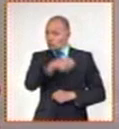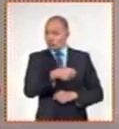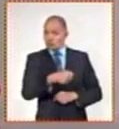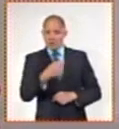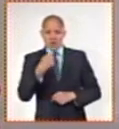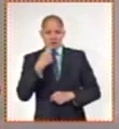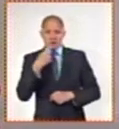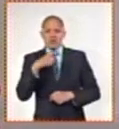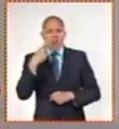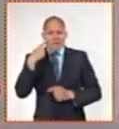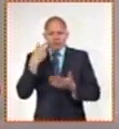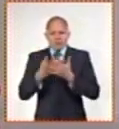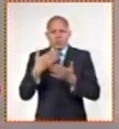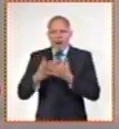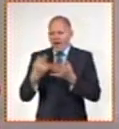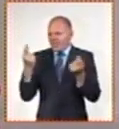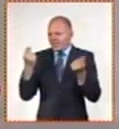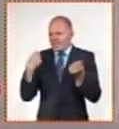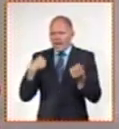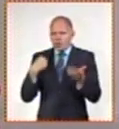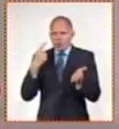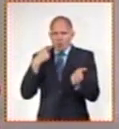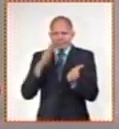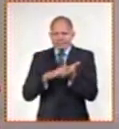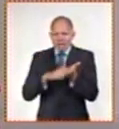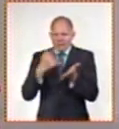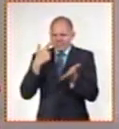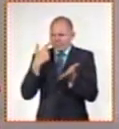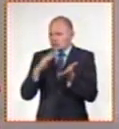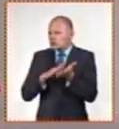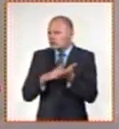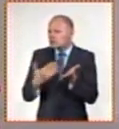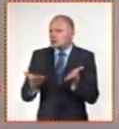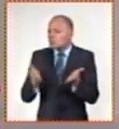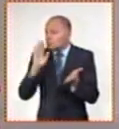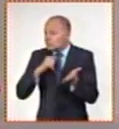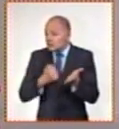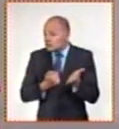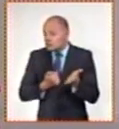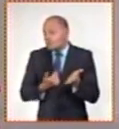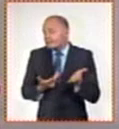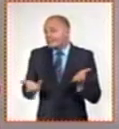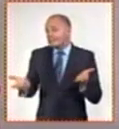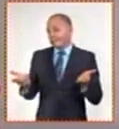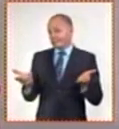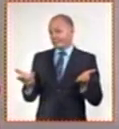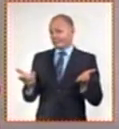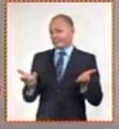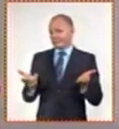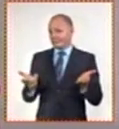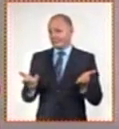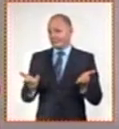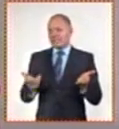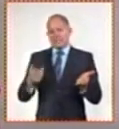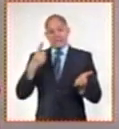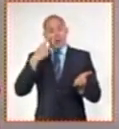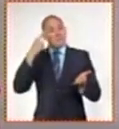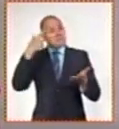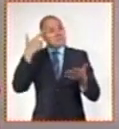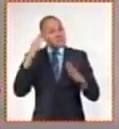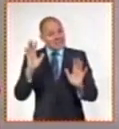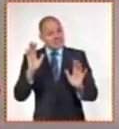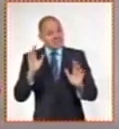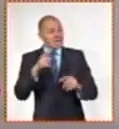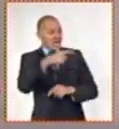manejo financiero de esas obras como parte de la causa Vialidad, yo creo que saldría